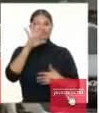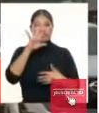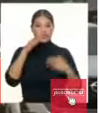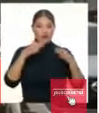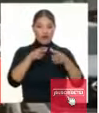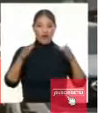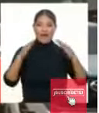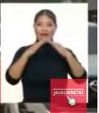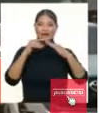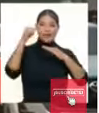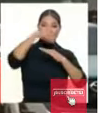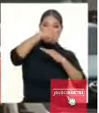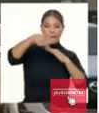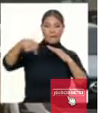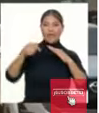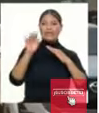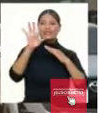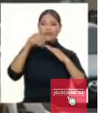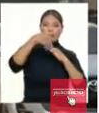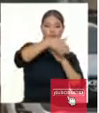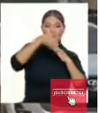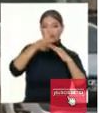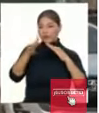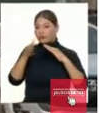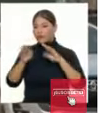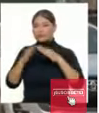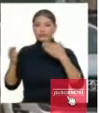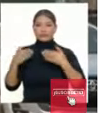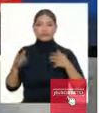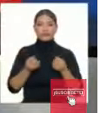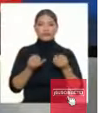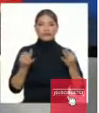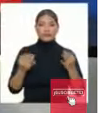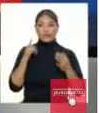y era donde se escondía, alias Yohairo.